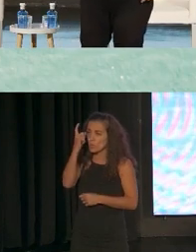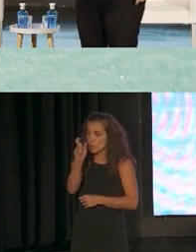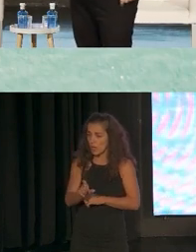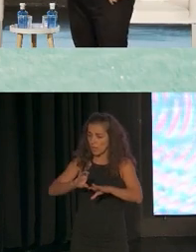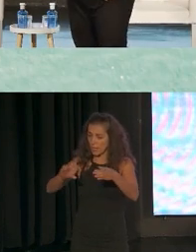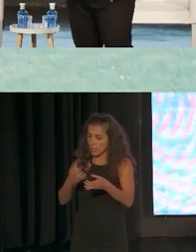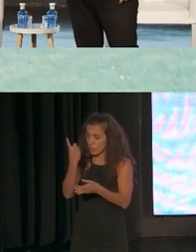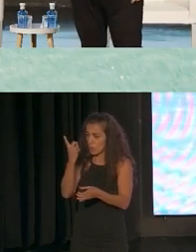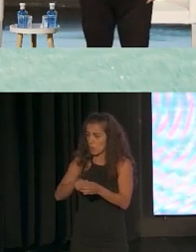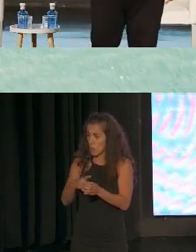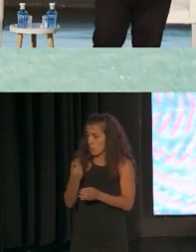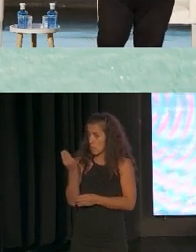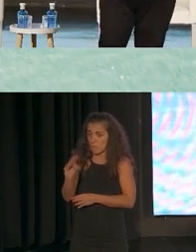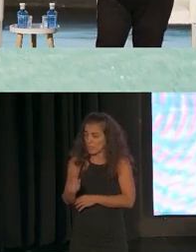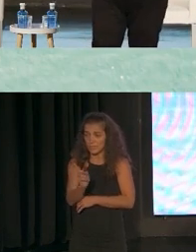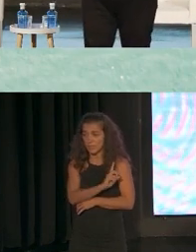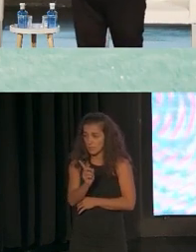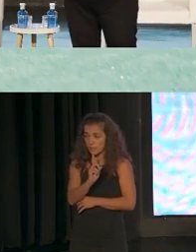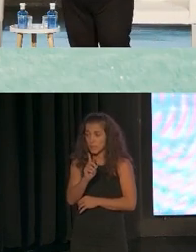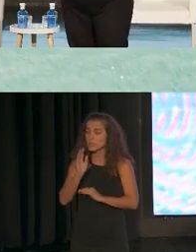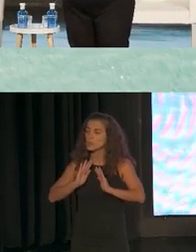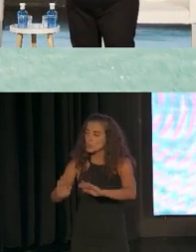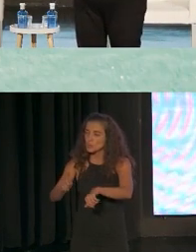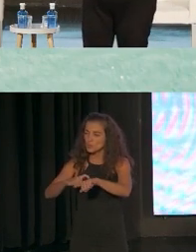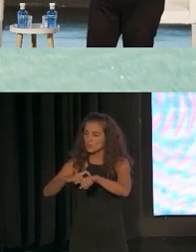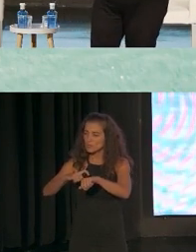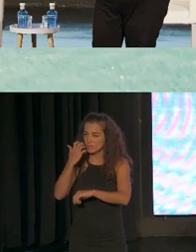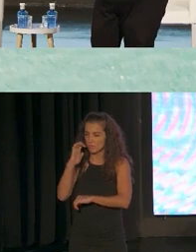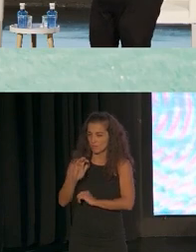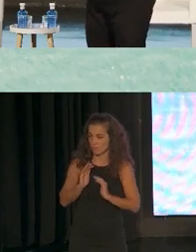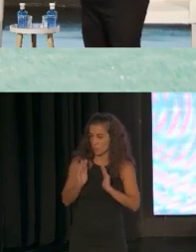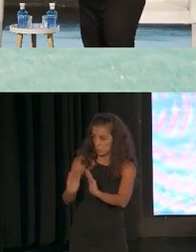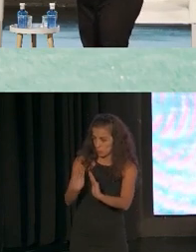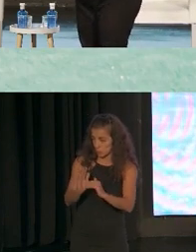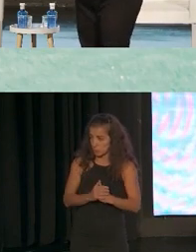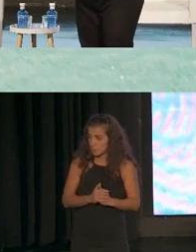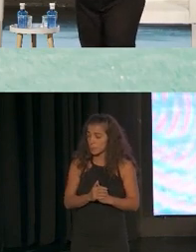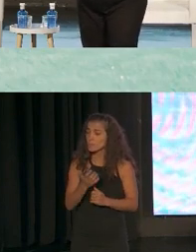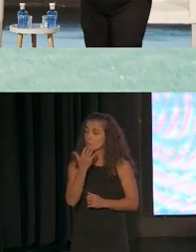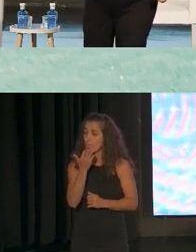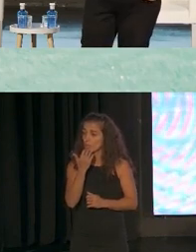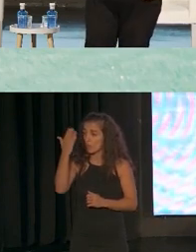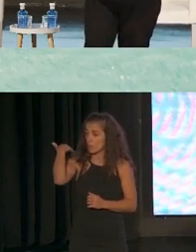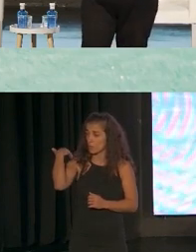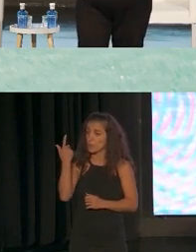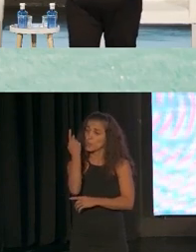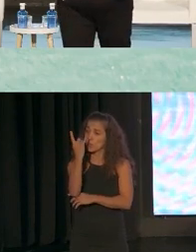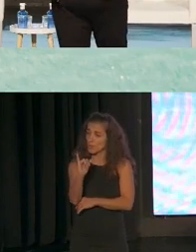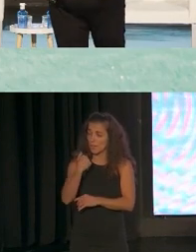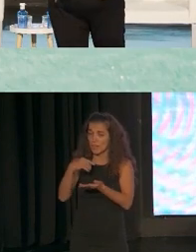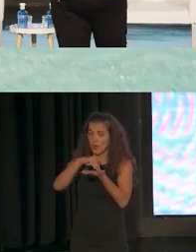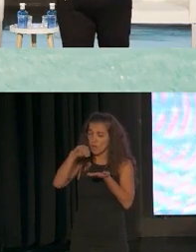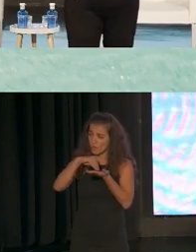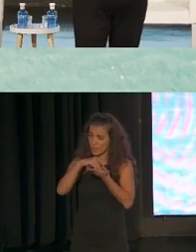equipo pero sí se valora su singularidad Un ejemplo muy claro pues una vez que estuve en una oficina de